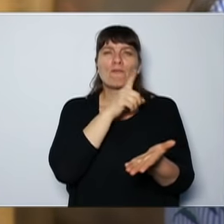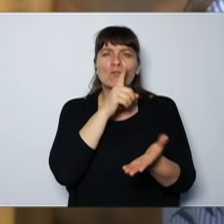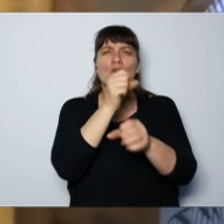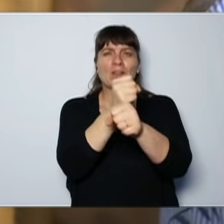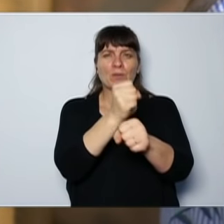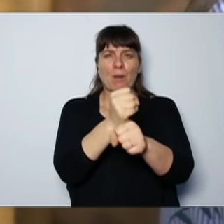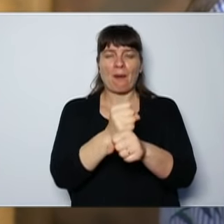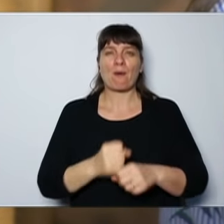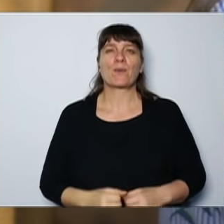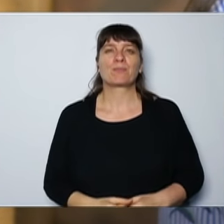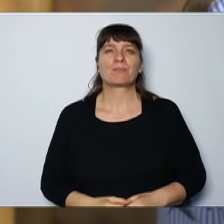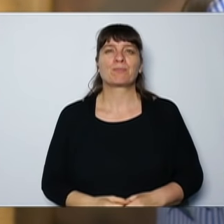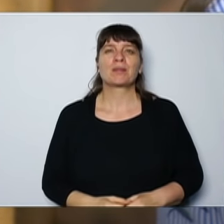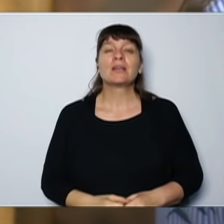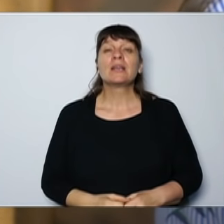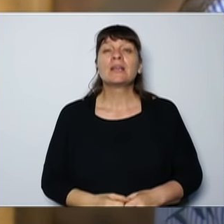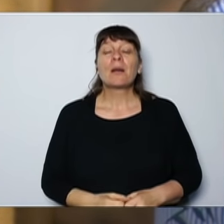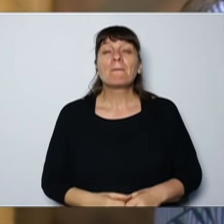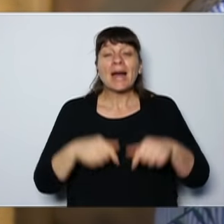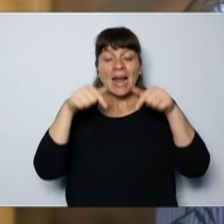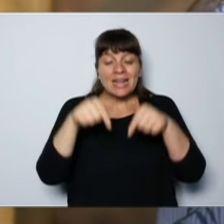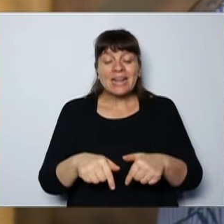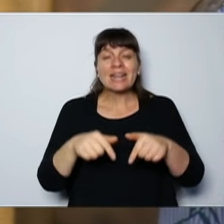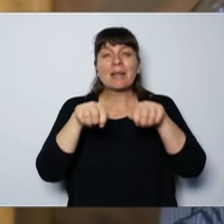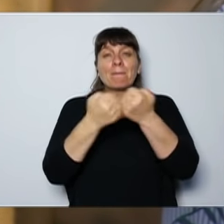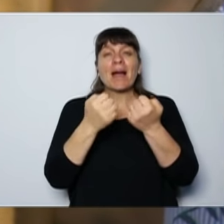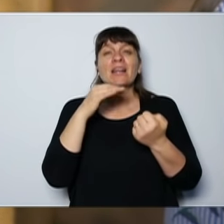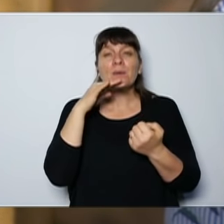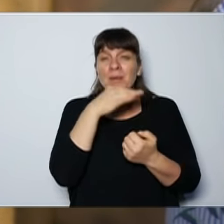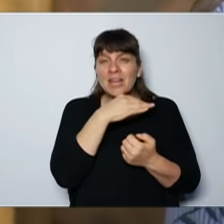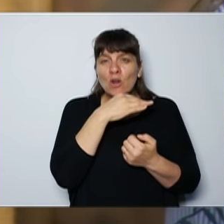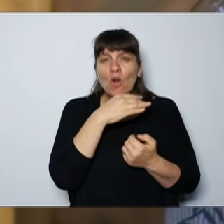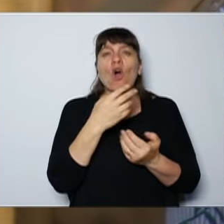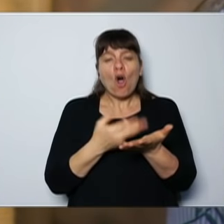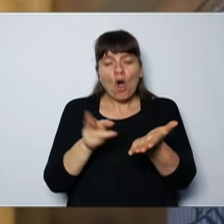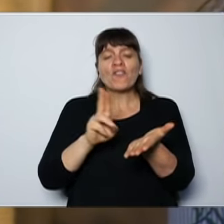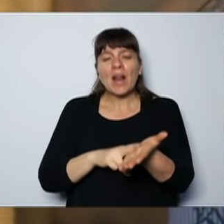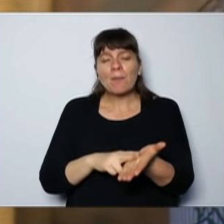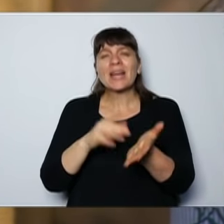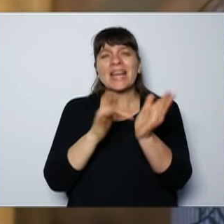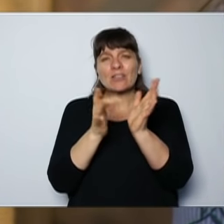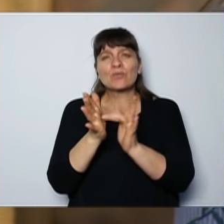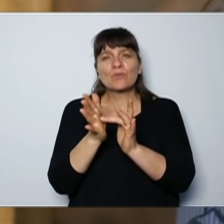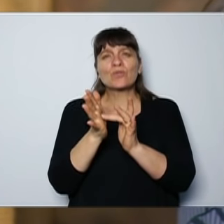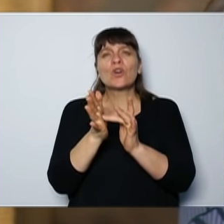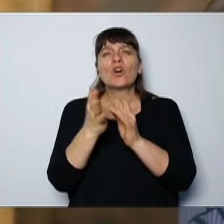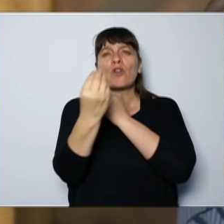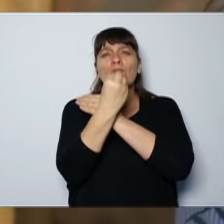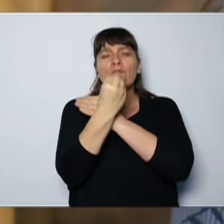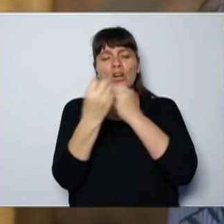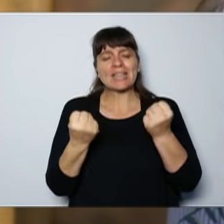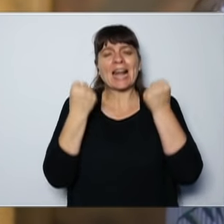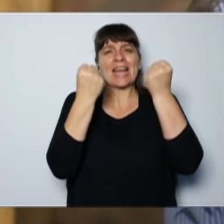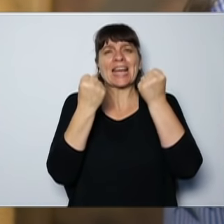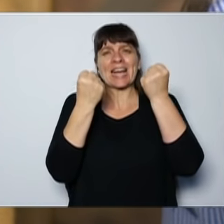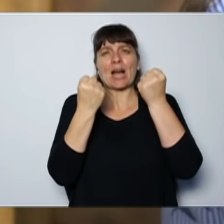de nuestro trabajo, para que en los signos de pan y vino, nuevamente Jesús nos fortalezca con su alimento